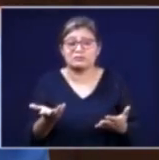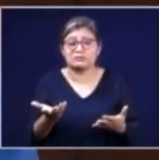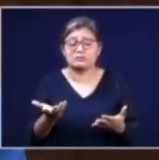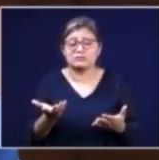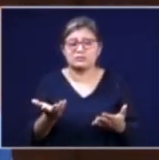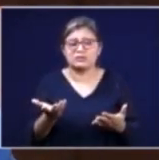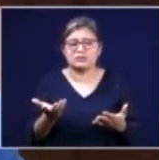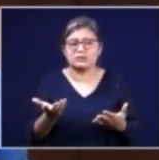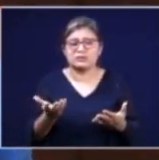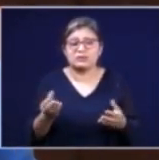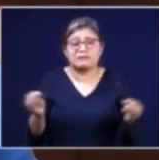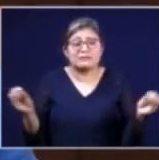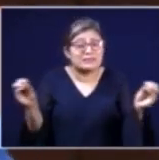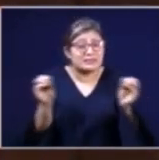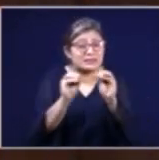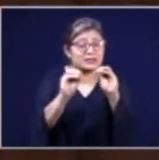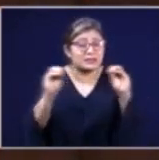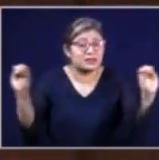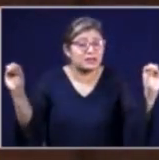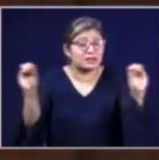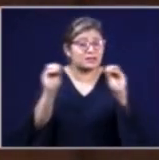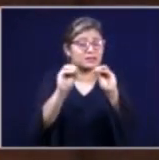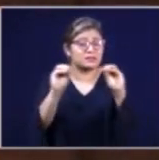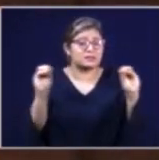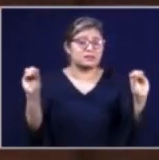Esa es la realidad.